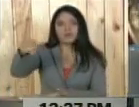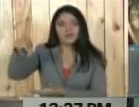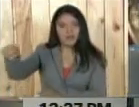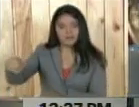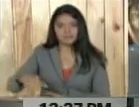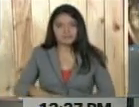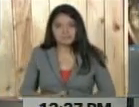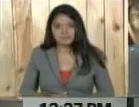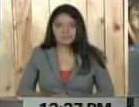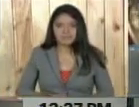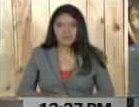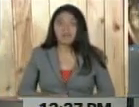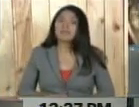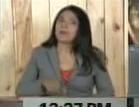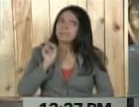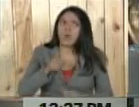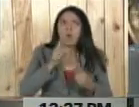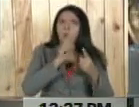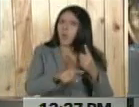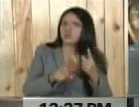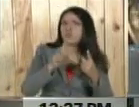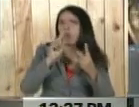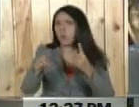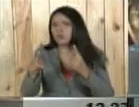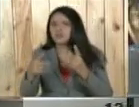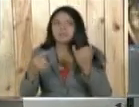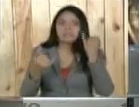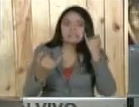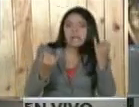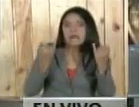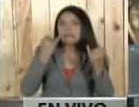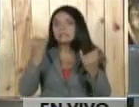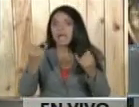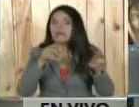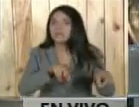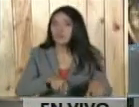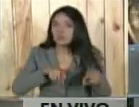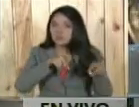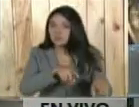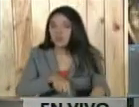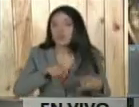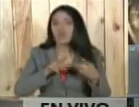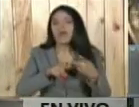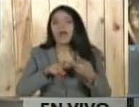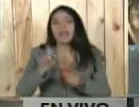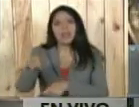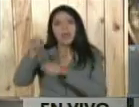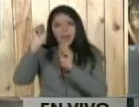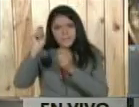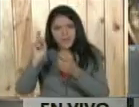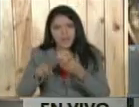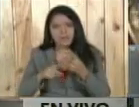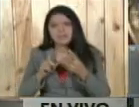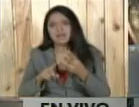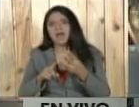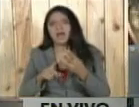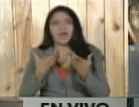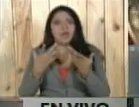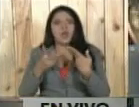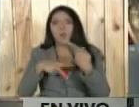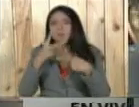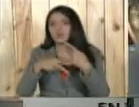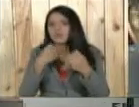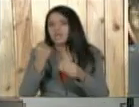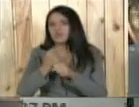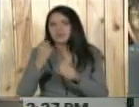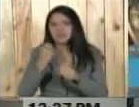Producción, y a través de muchísimas otras iniciativas productivas, de la agricultura urbana, de la pesca y de la acuicultura, de los procesos